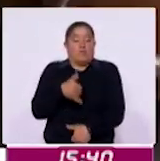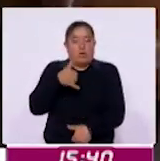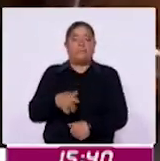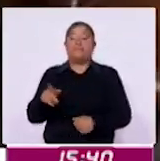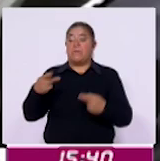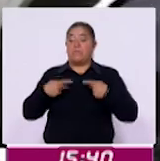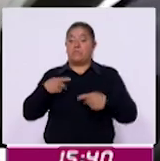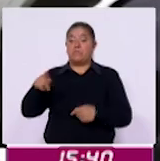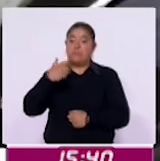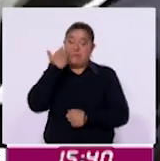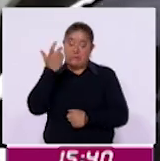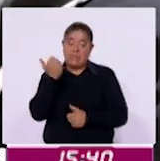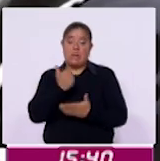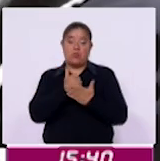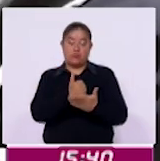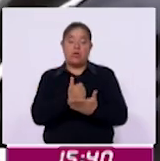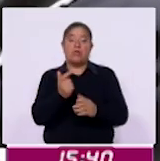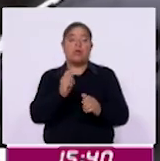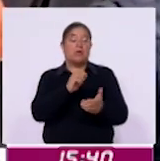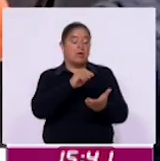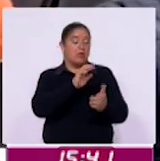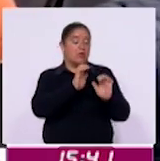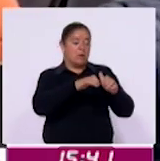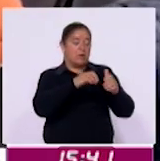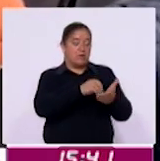pueden registrarse a través de la página web